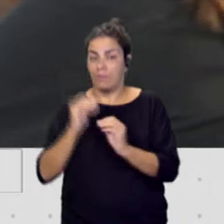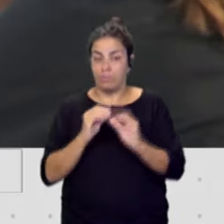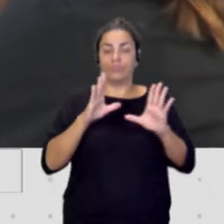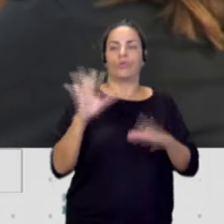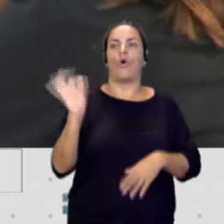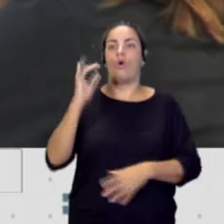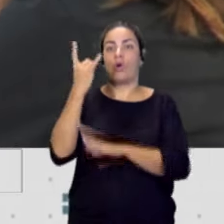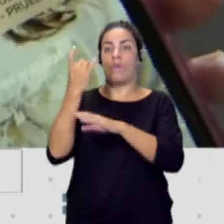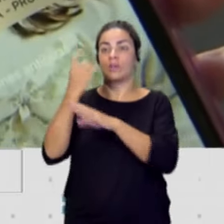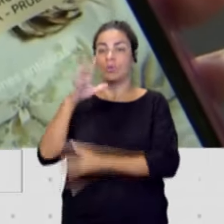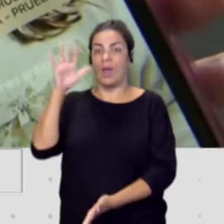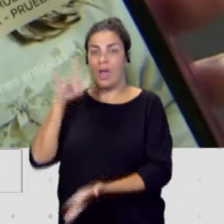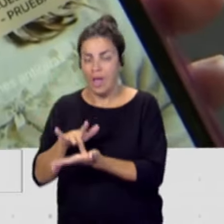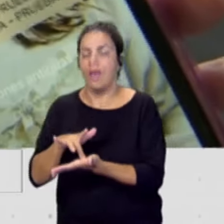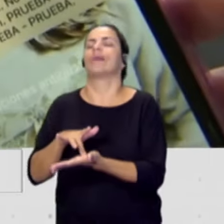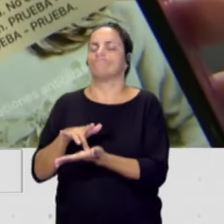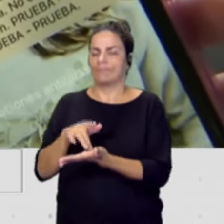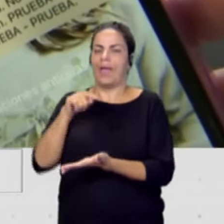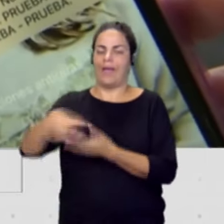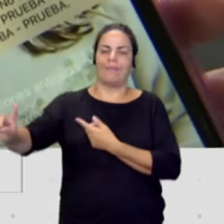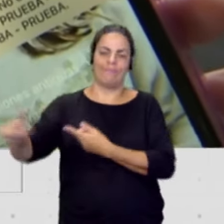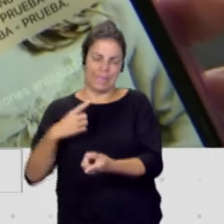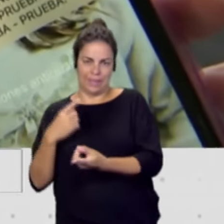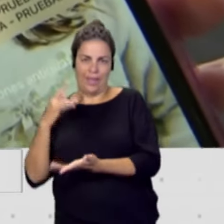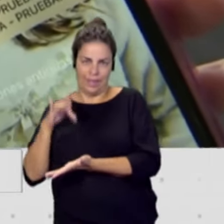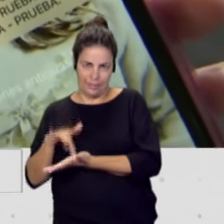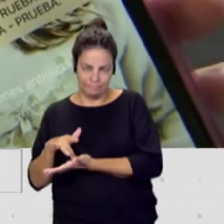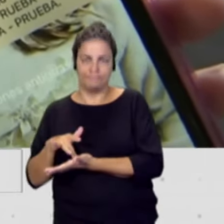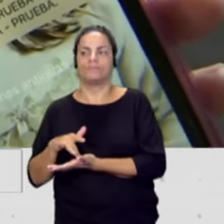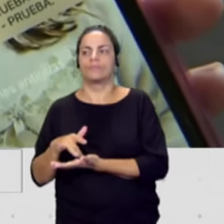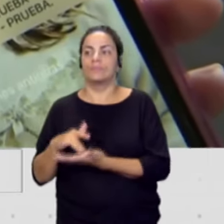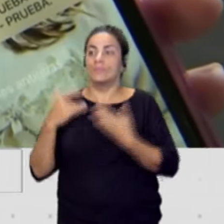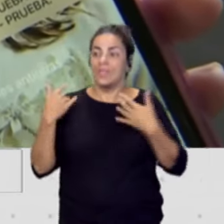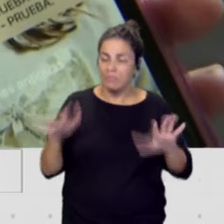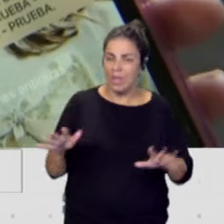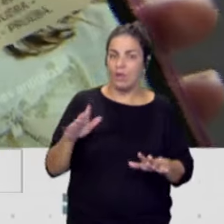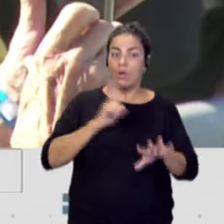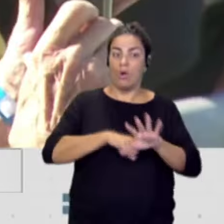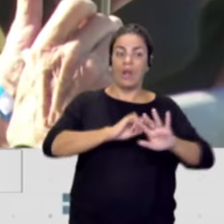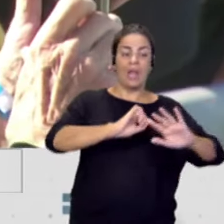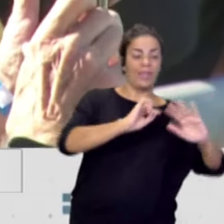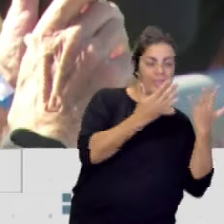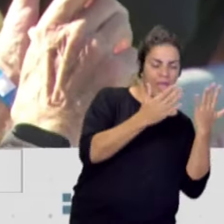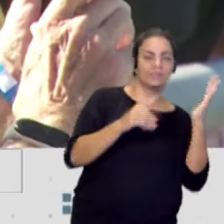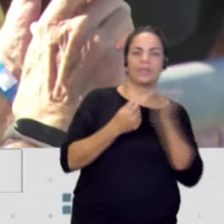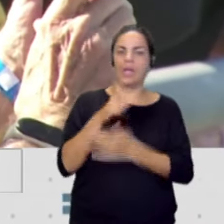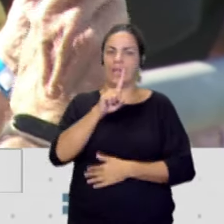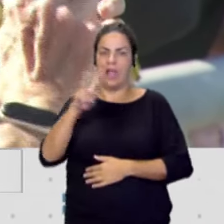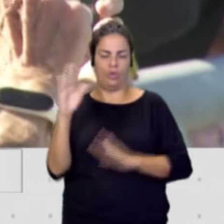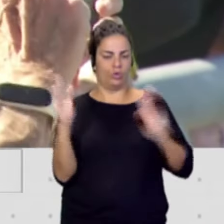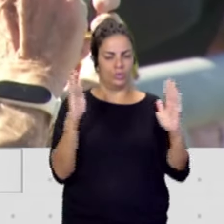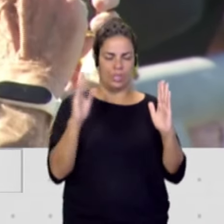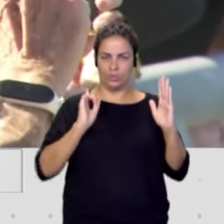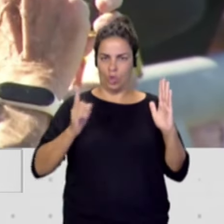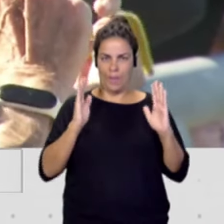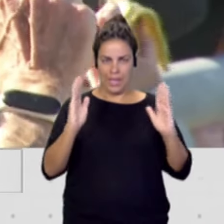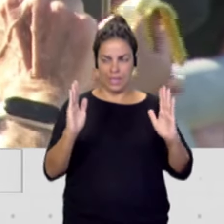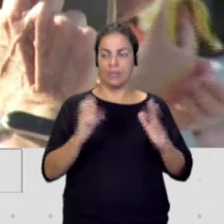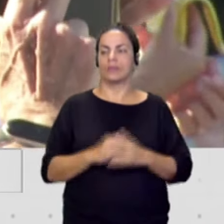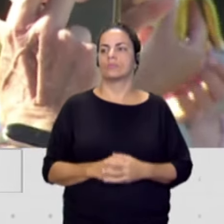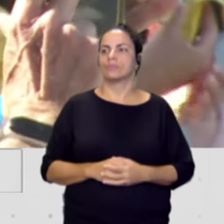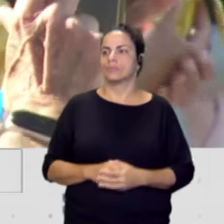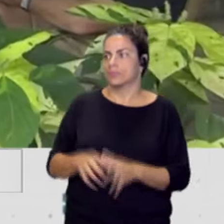zona de cobertura, ahí es cuando recibiremos ese mensaje, pero ya les digo, entre las 10 y las 12 de la mañana. La verdad que muchos recibirán